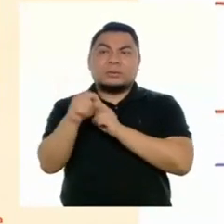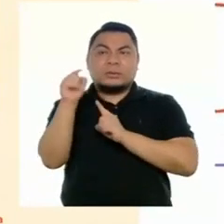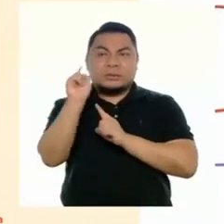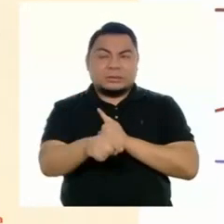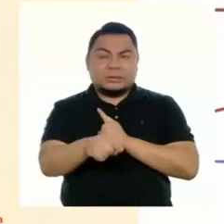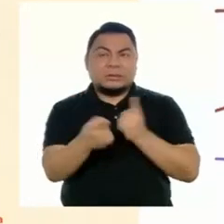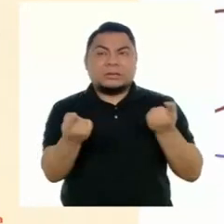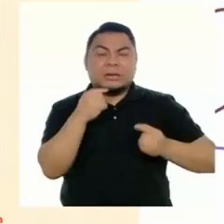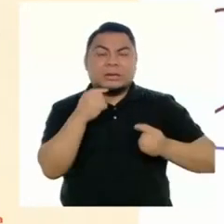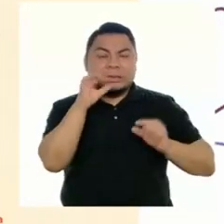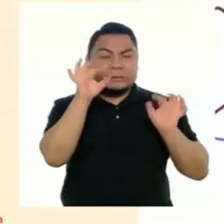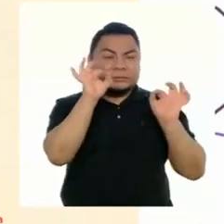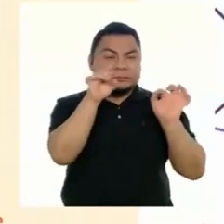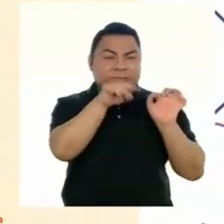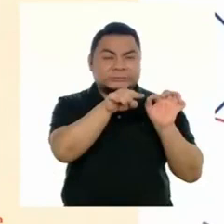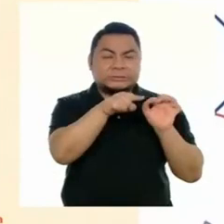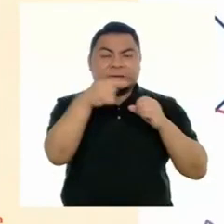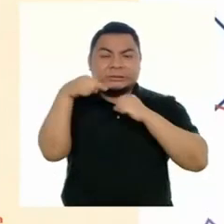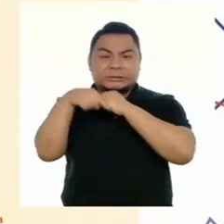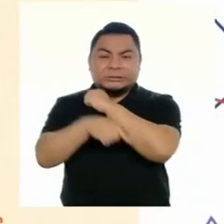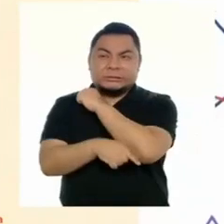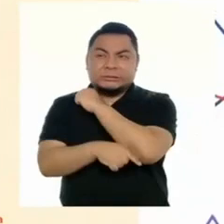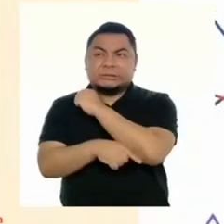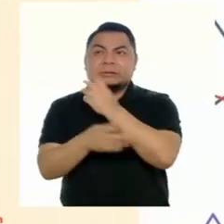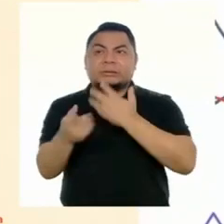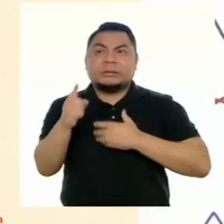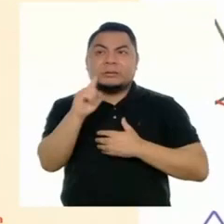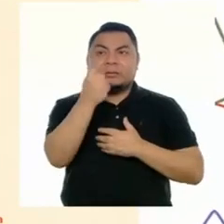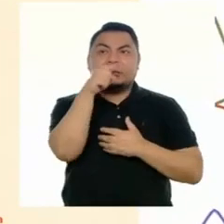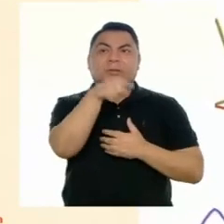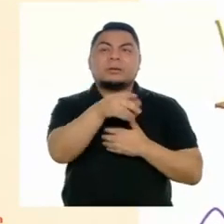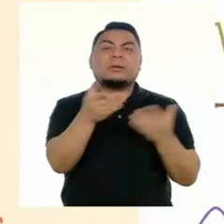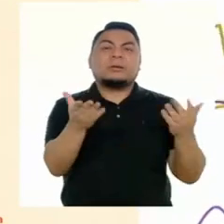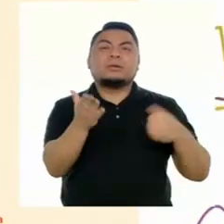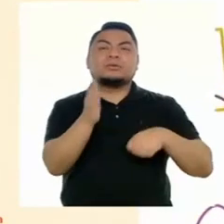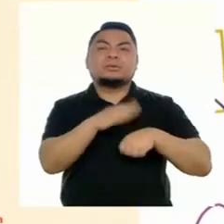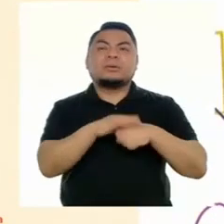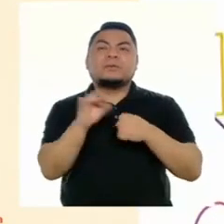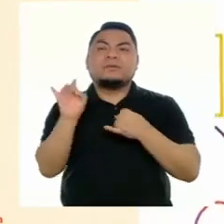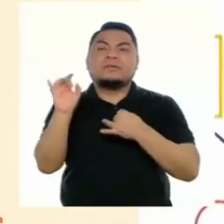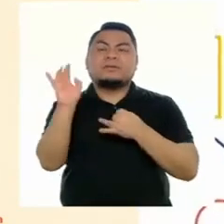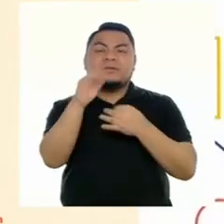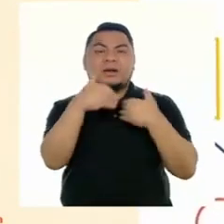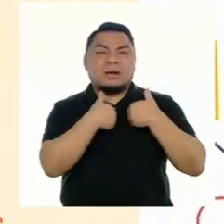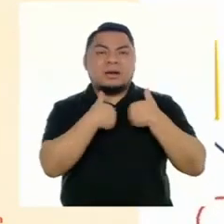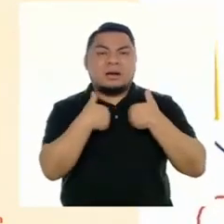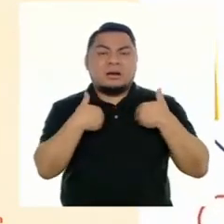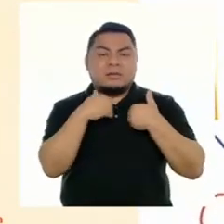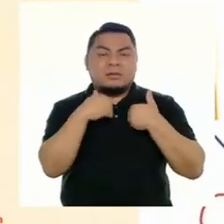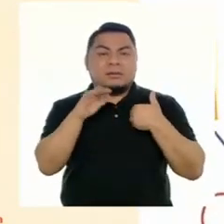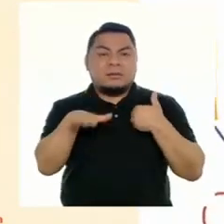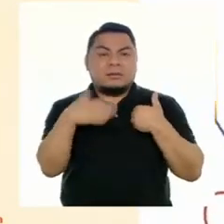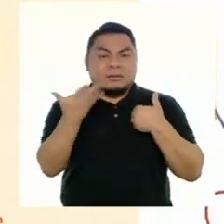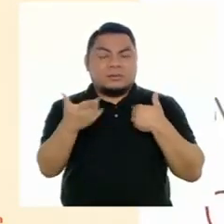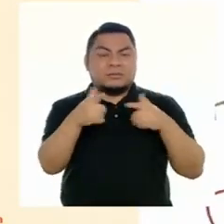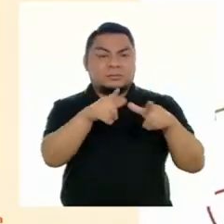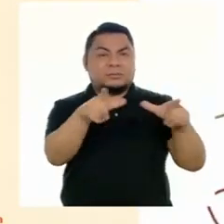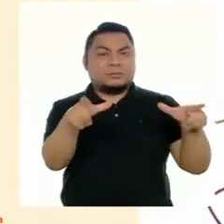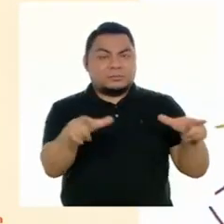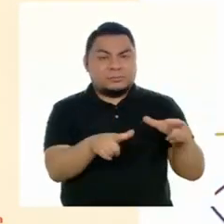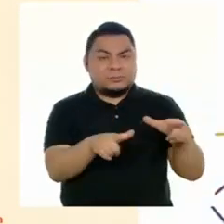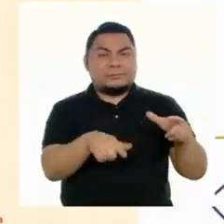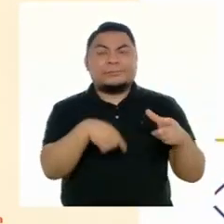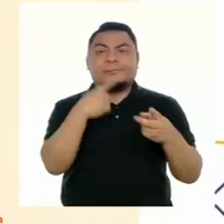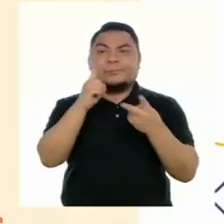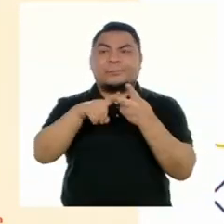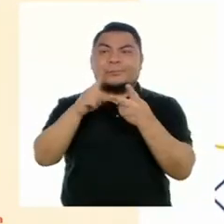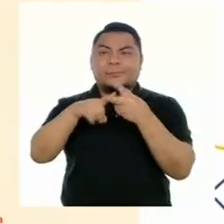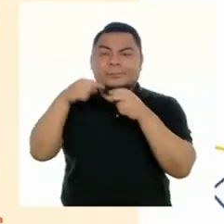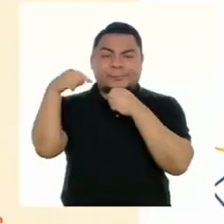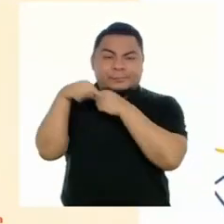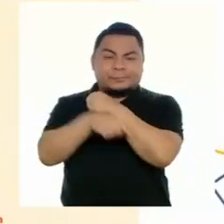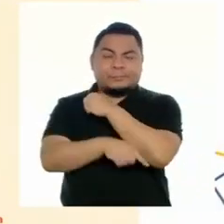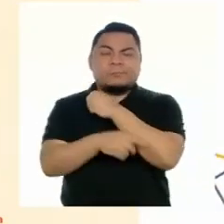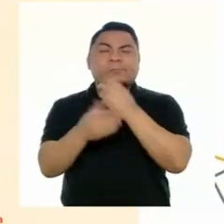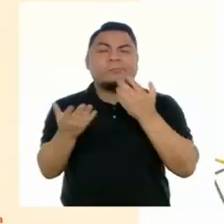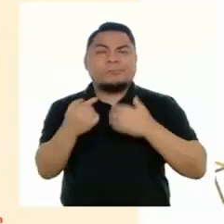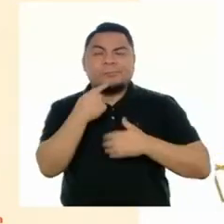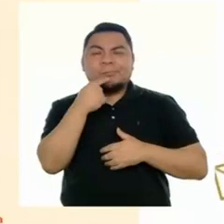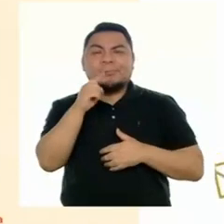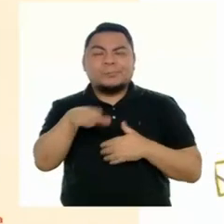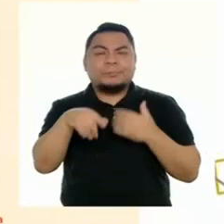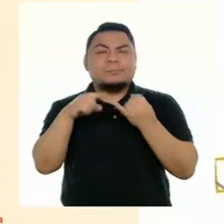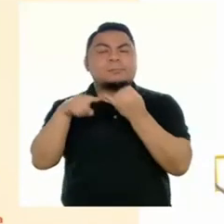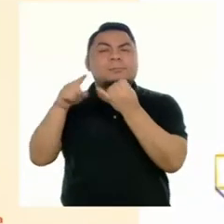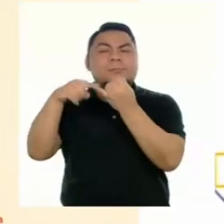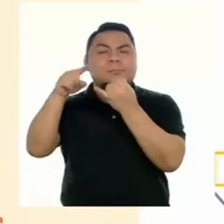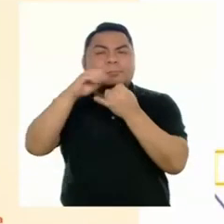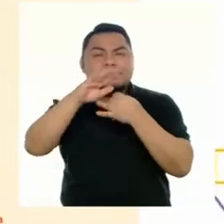diferencia entre la específica y la genética es que en la primera se refiere a las distintas especies que hay en una región, mientras que la genética está relacionada a